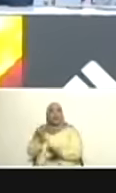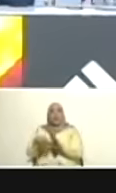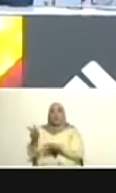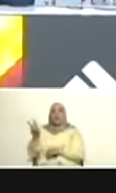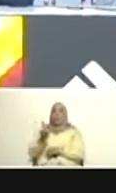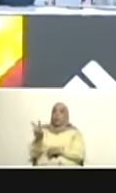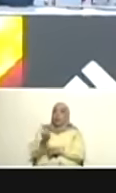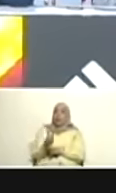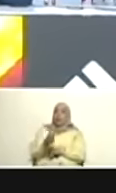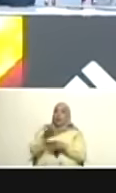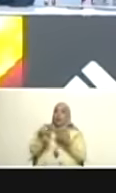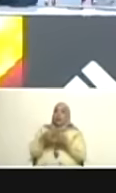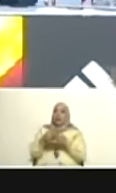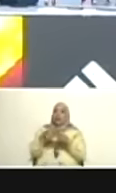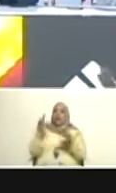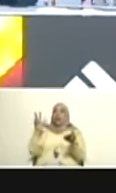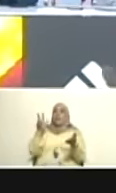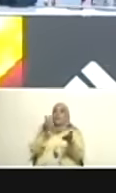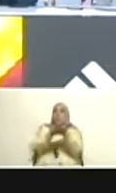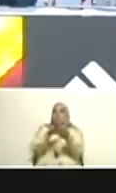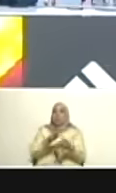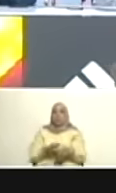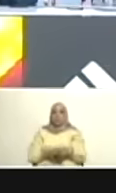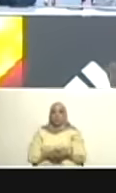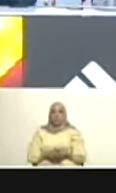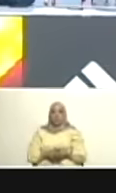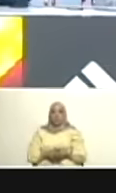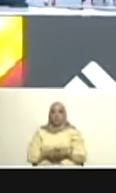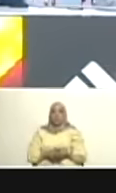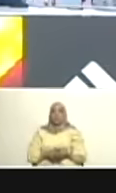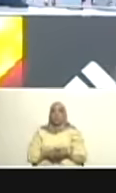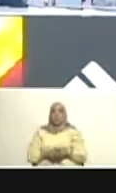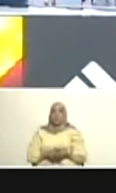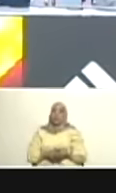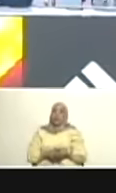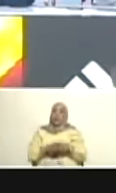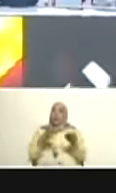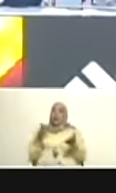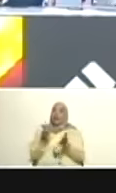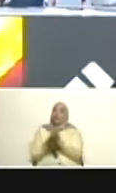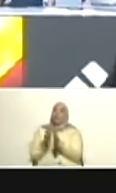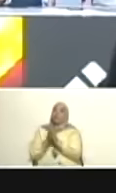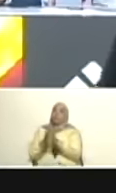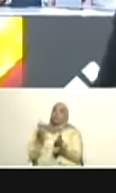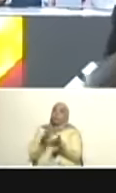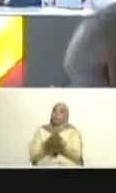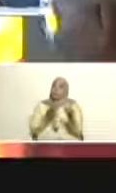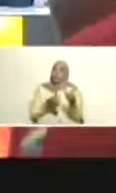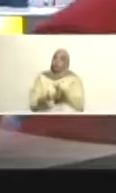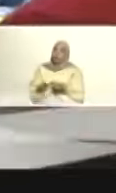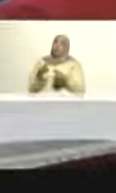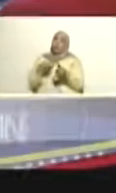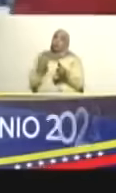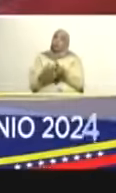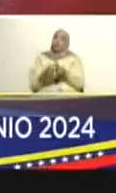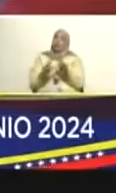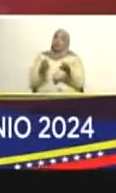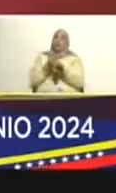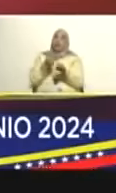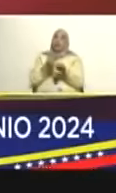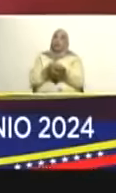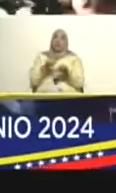Venezuela. Aprobado. Entregada. Cúmplase. Y dejo entonces